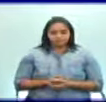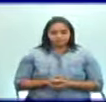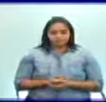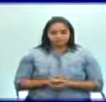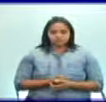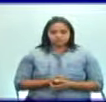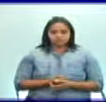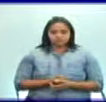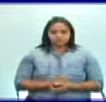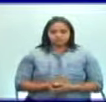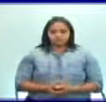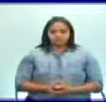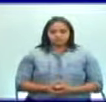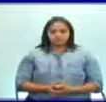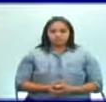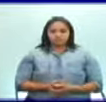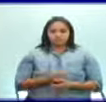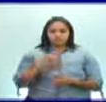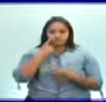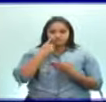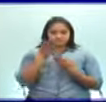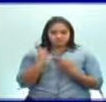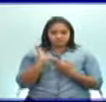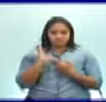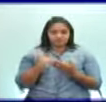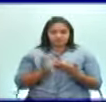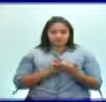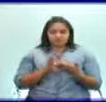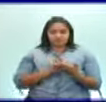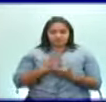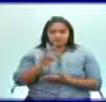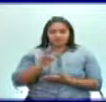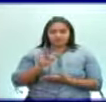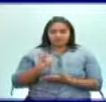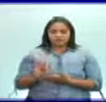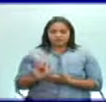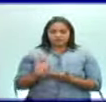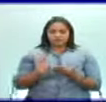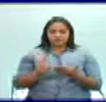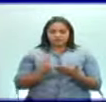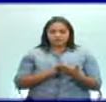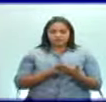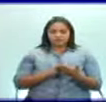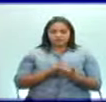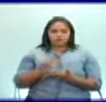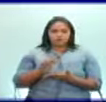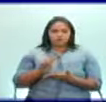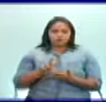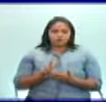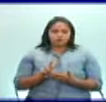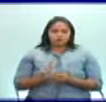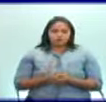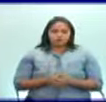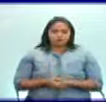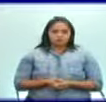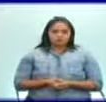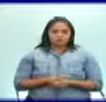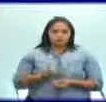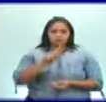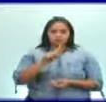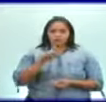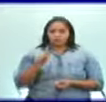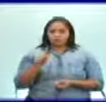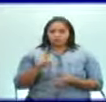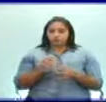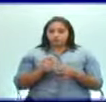función aparecen específicamente en la página 38 del libro de texto de 11º grado, las propiedades globales de esta función, y le van a